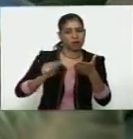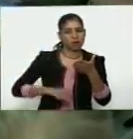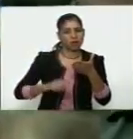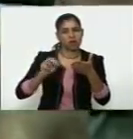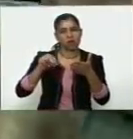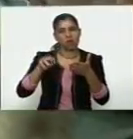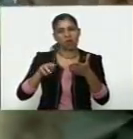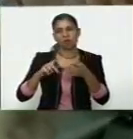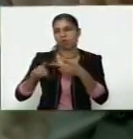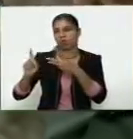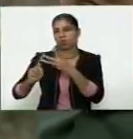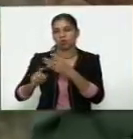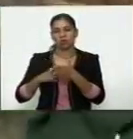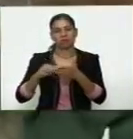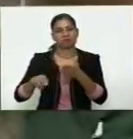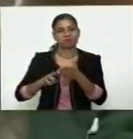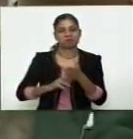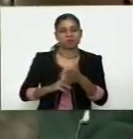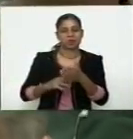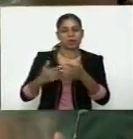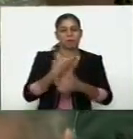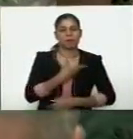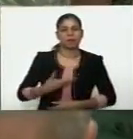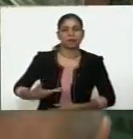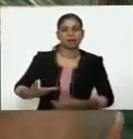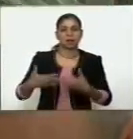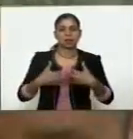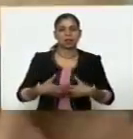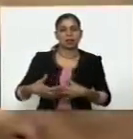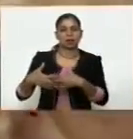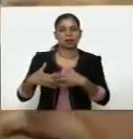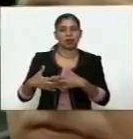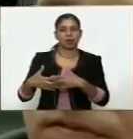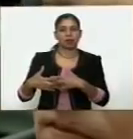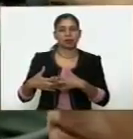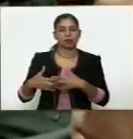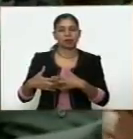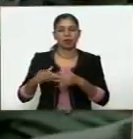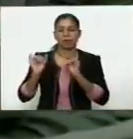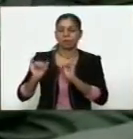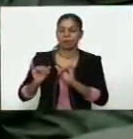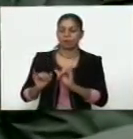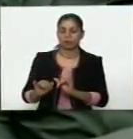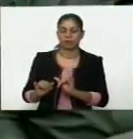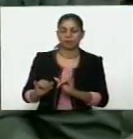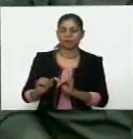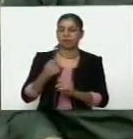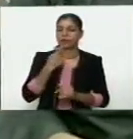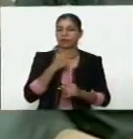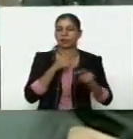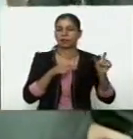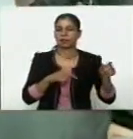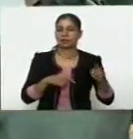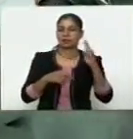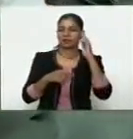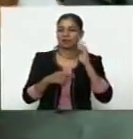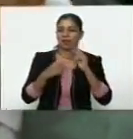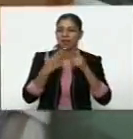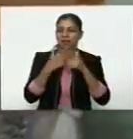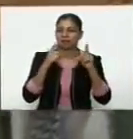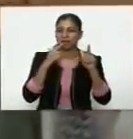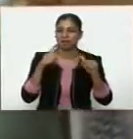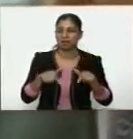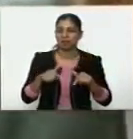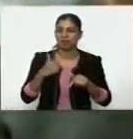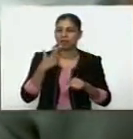de Comercio, veníamos una orden ejecutiva que, como decía aquel prócer de la vieja guardia, será